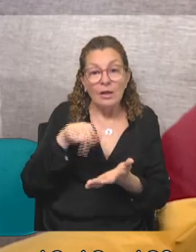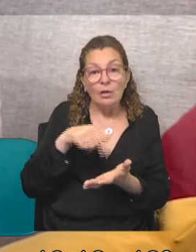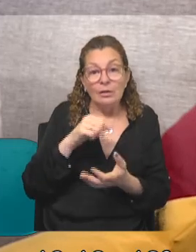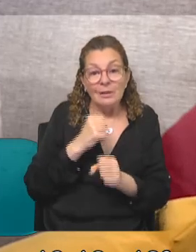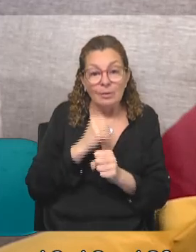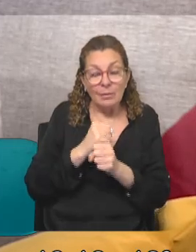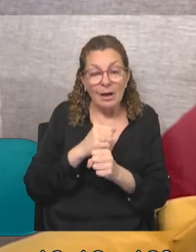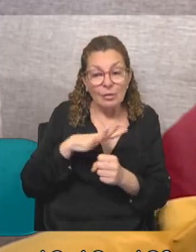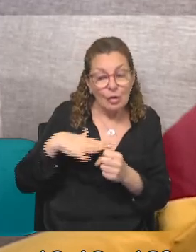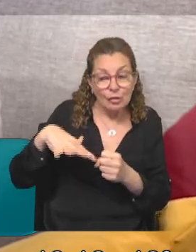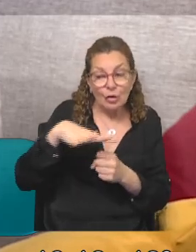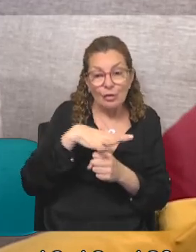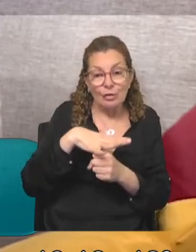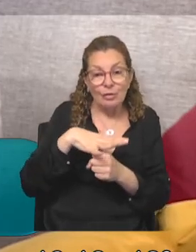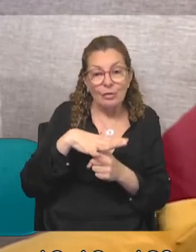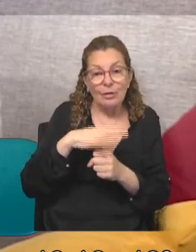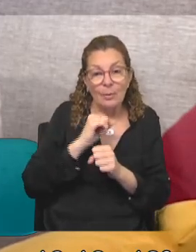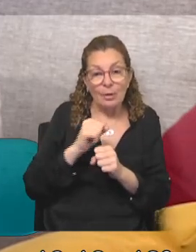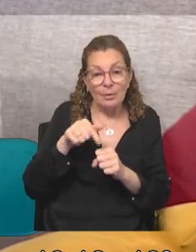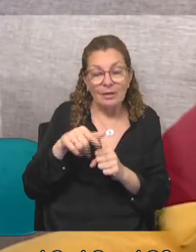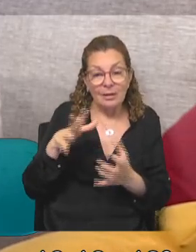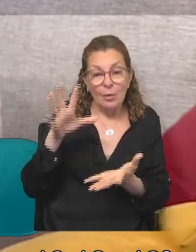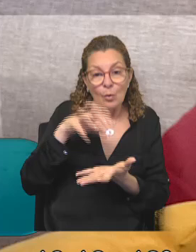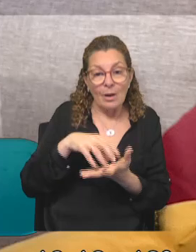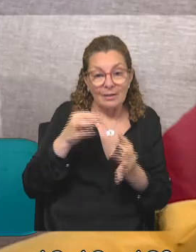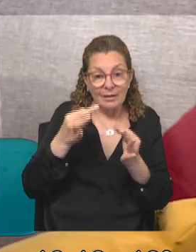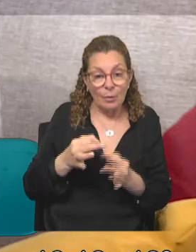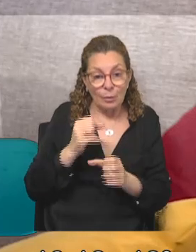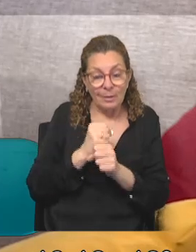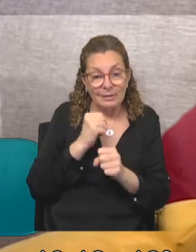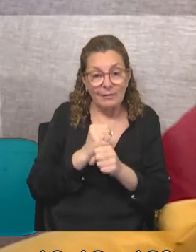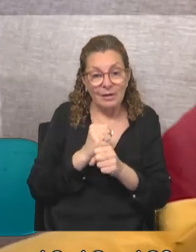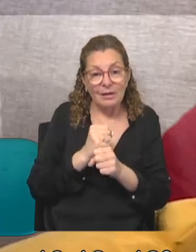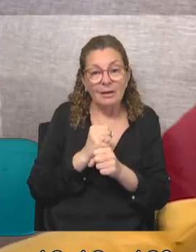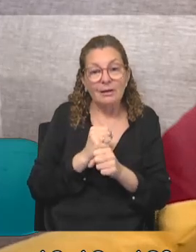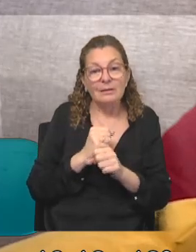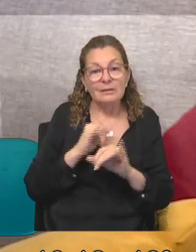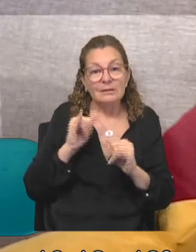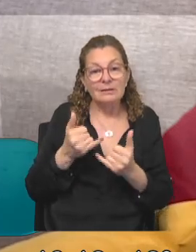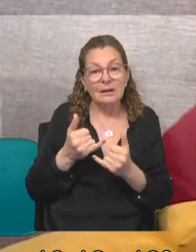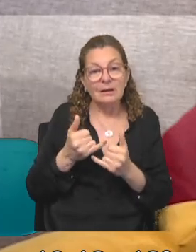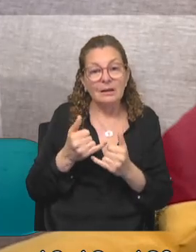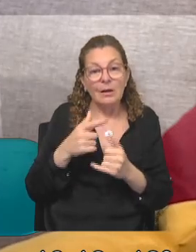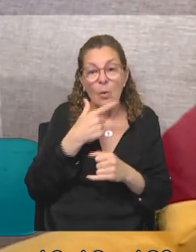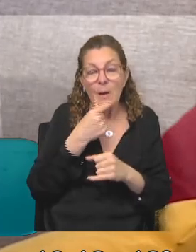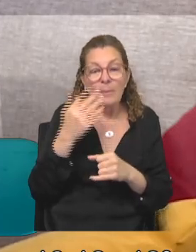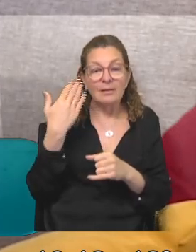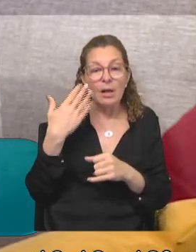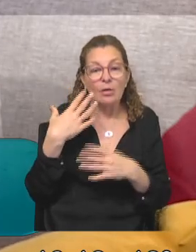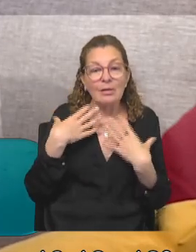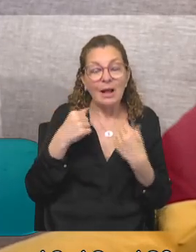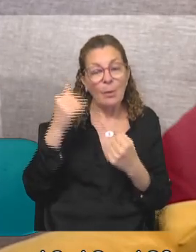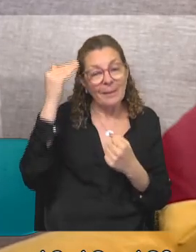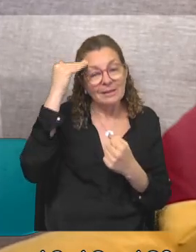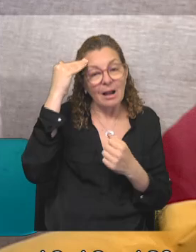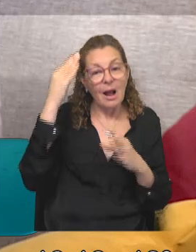si efectivamente estamos habilitando a que sea un lugar seguro para trabajar, a que sea, ya que el jueves pasado se habló de la salud mental y se habló de la